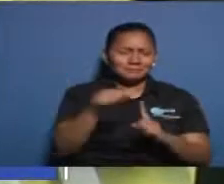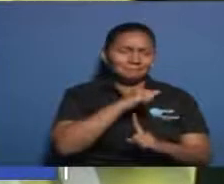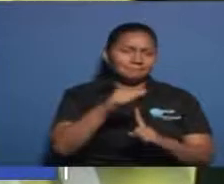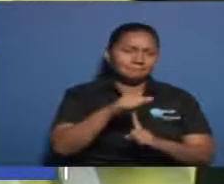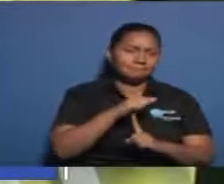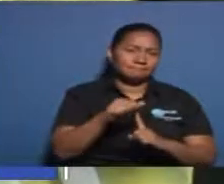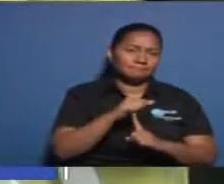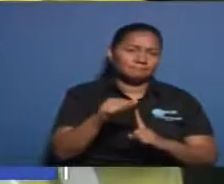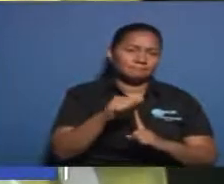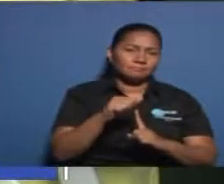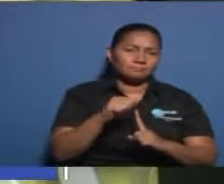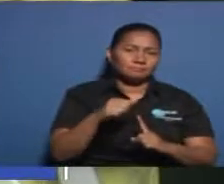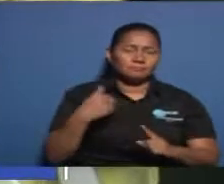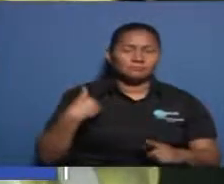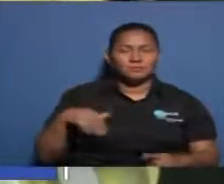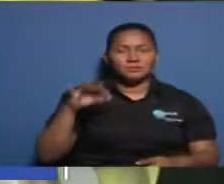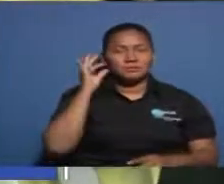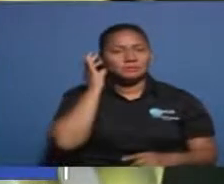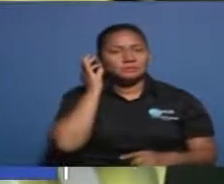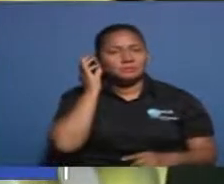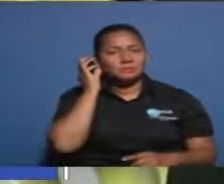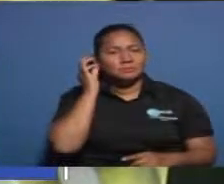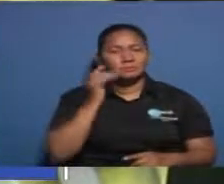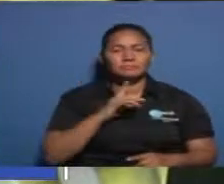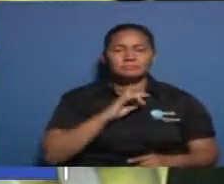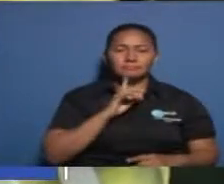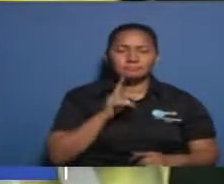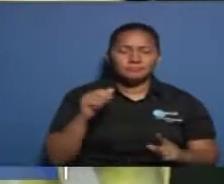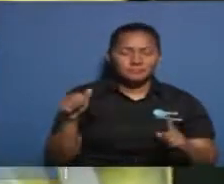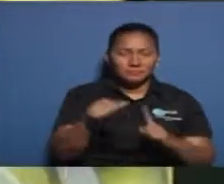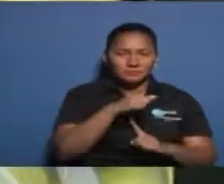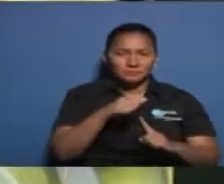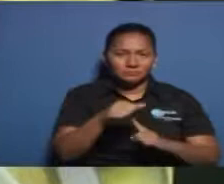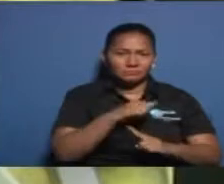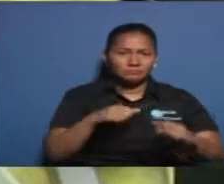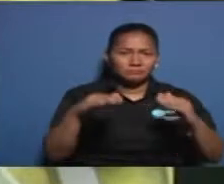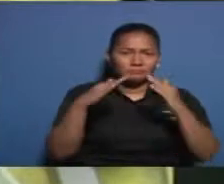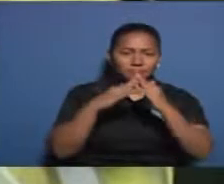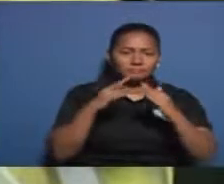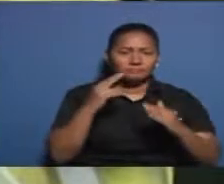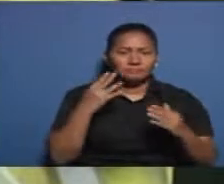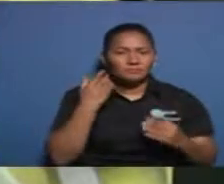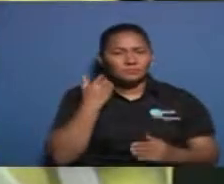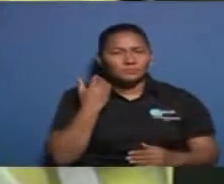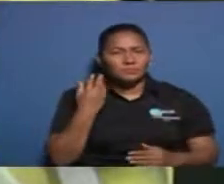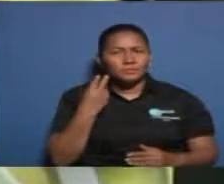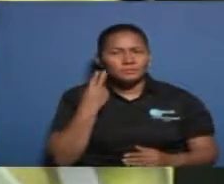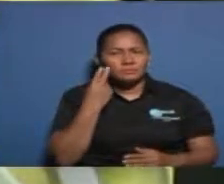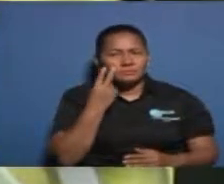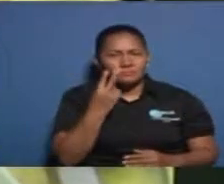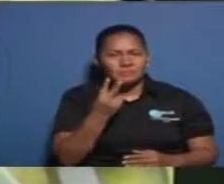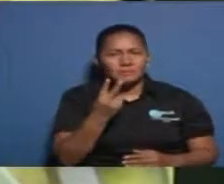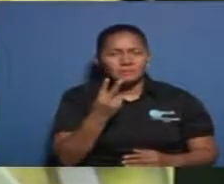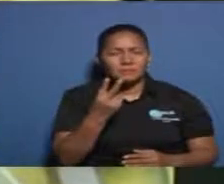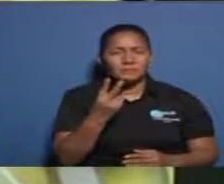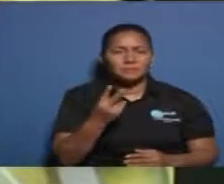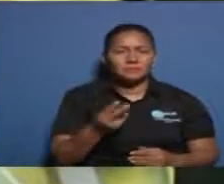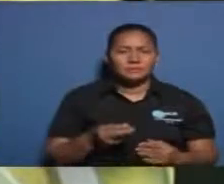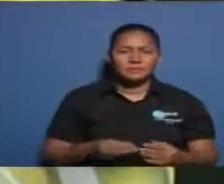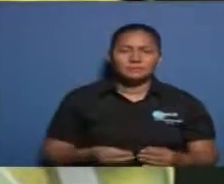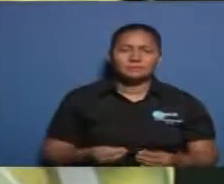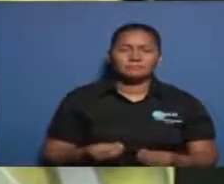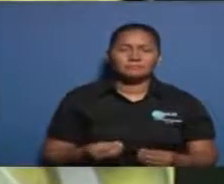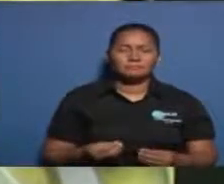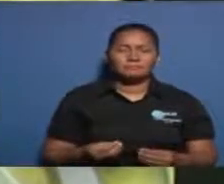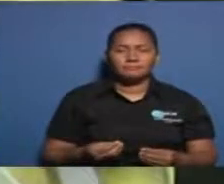aristas sobre este tema aprobará la fusión araceli el tema de la violencia doméstica la más visible pero quedan debajo en esta estructura un montón de tipos de violencia